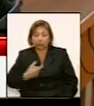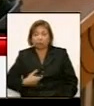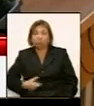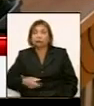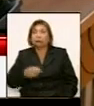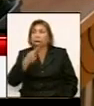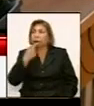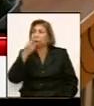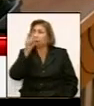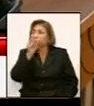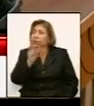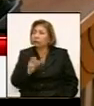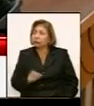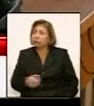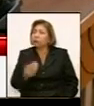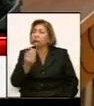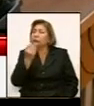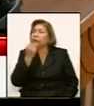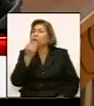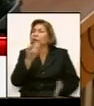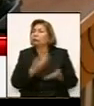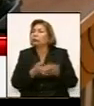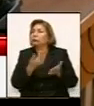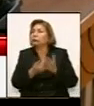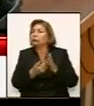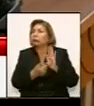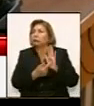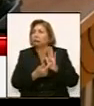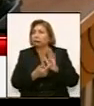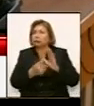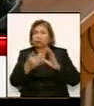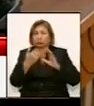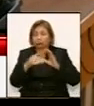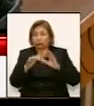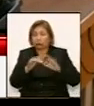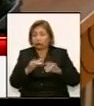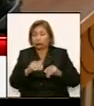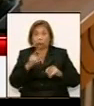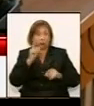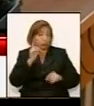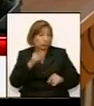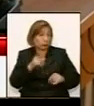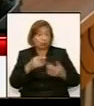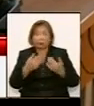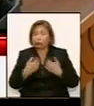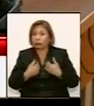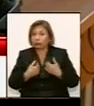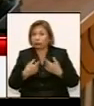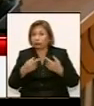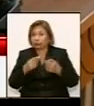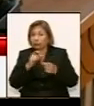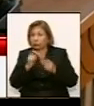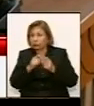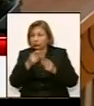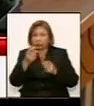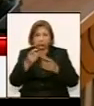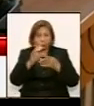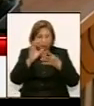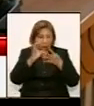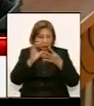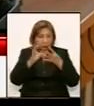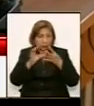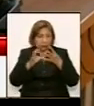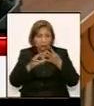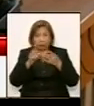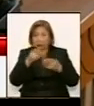a quien se está poniendo como a prueba en estos espacios digitales. Si tú cumples con una de estas características